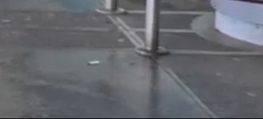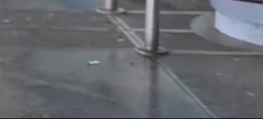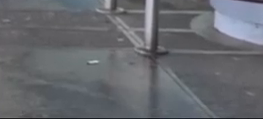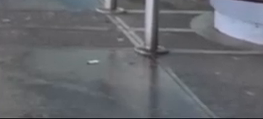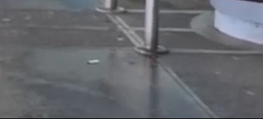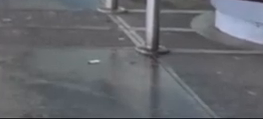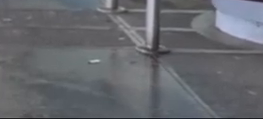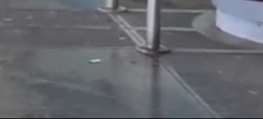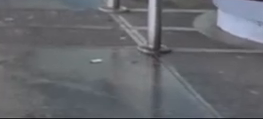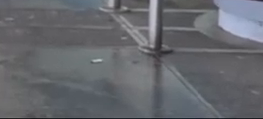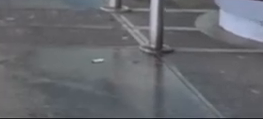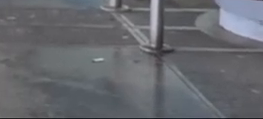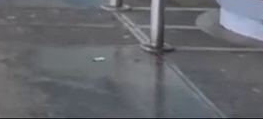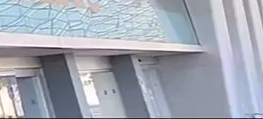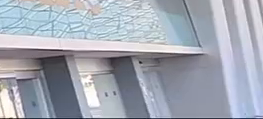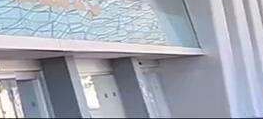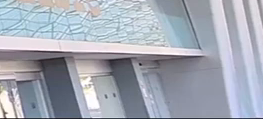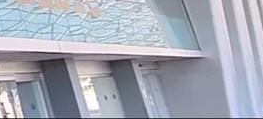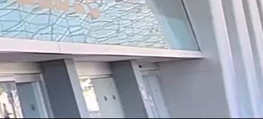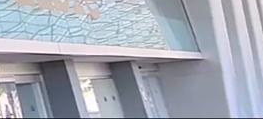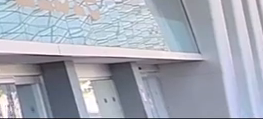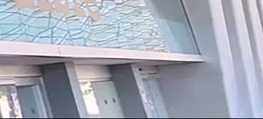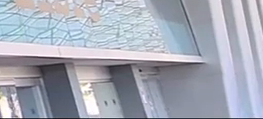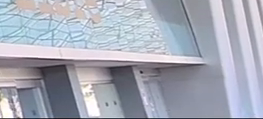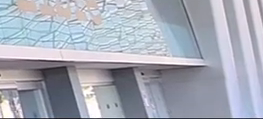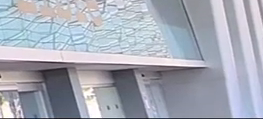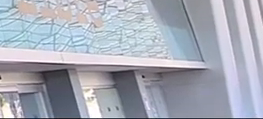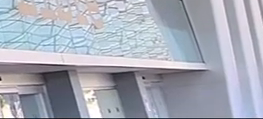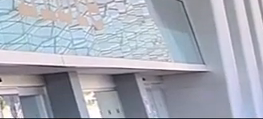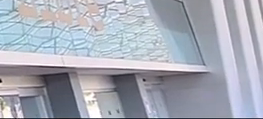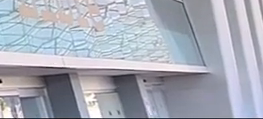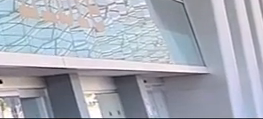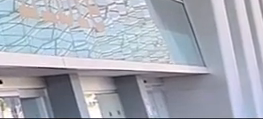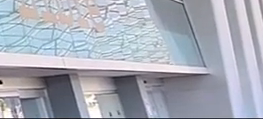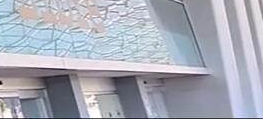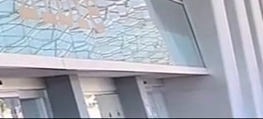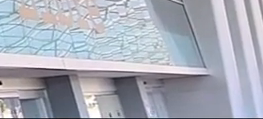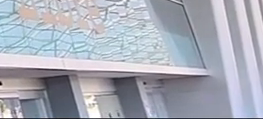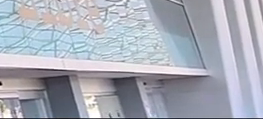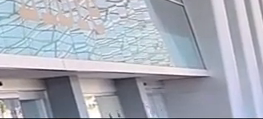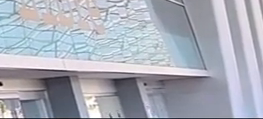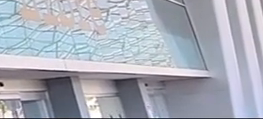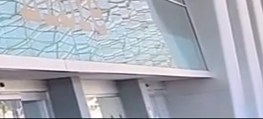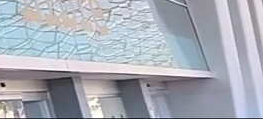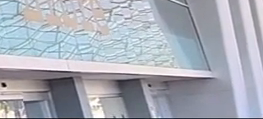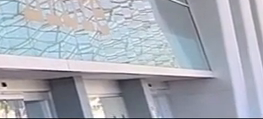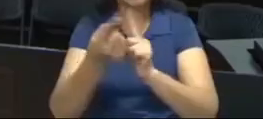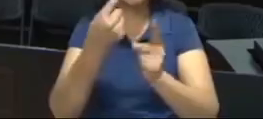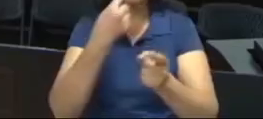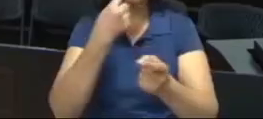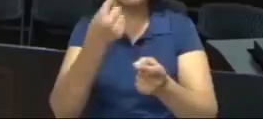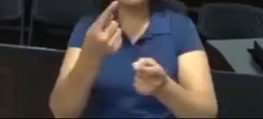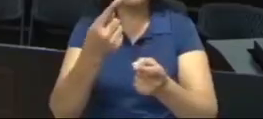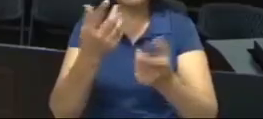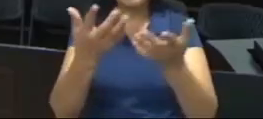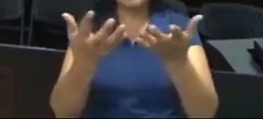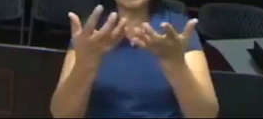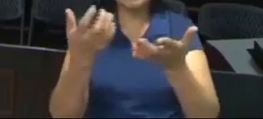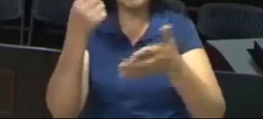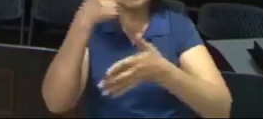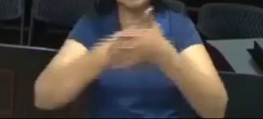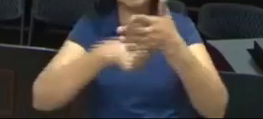internacionales, y cambiar la figura de cogerentes generales por el director general y subdirector general. Persigue